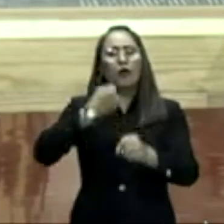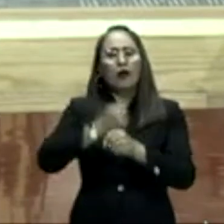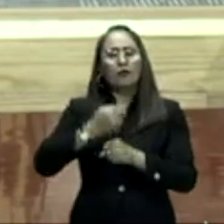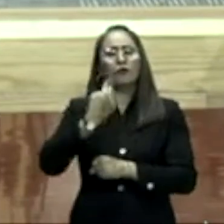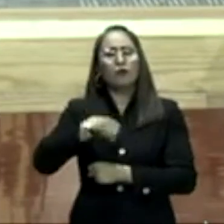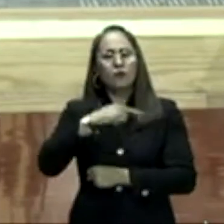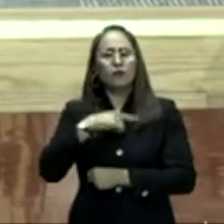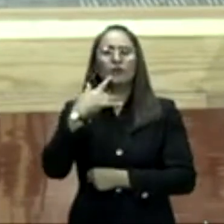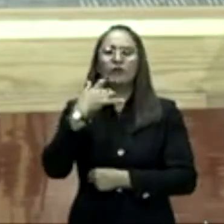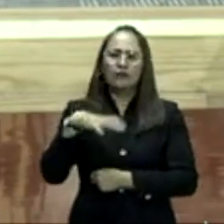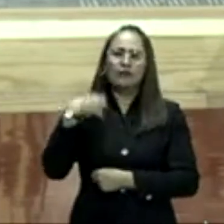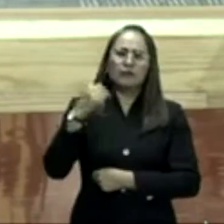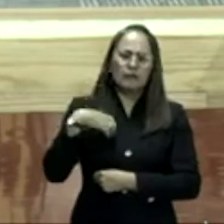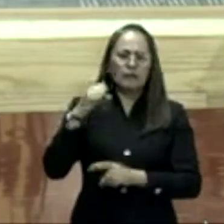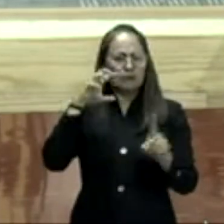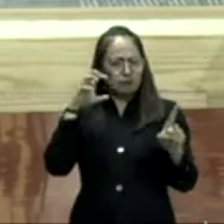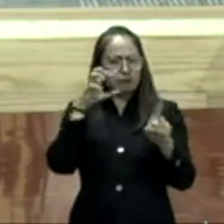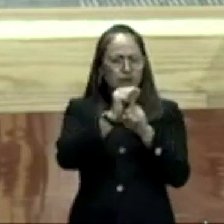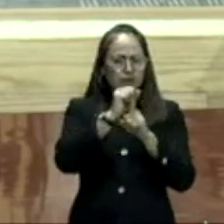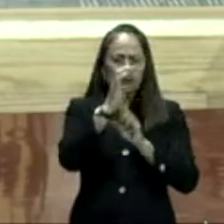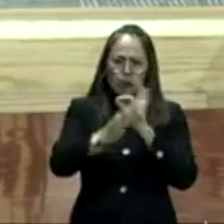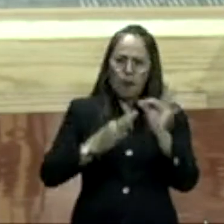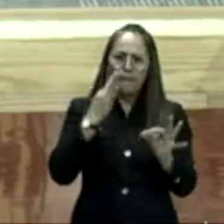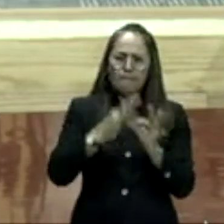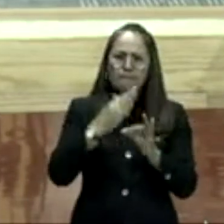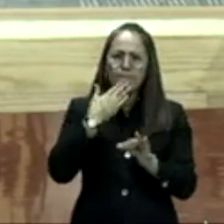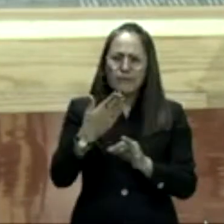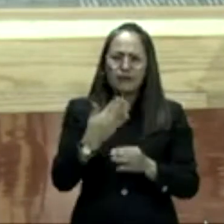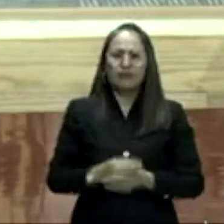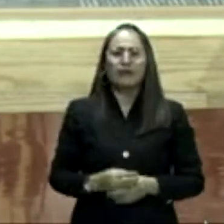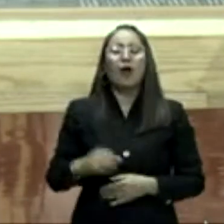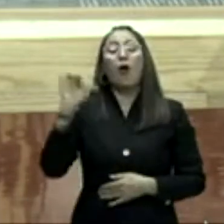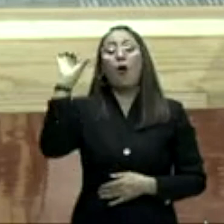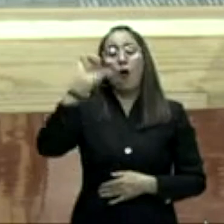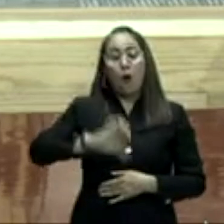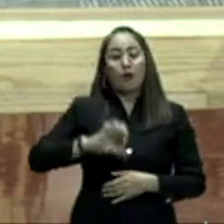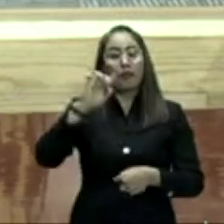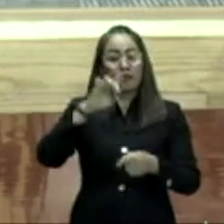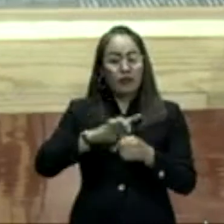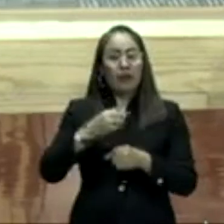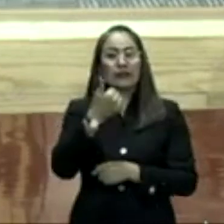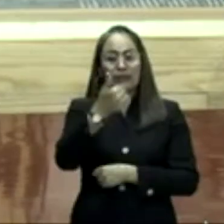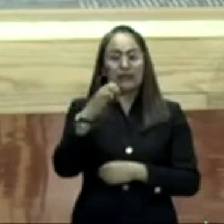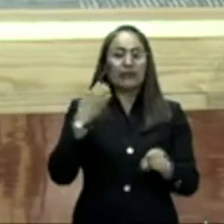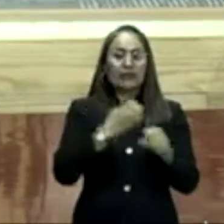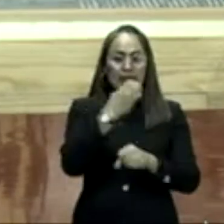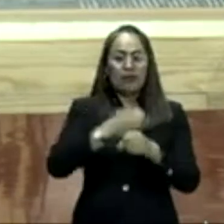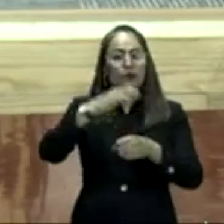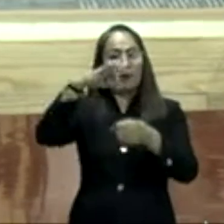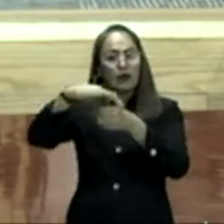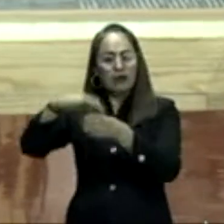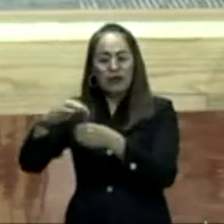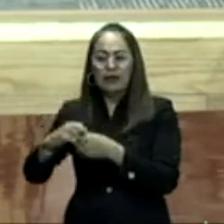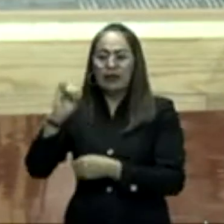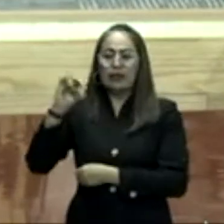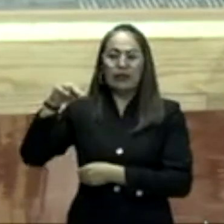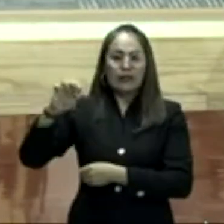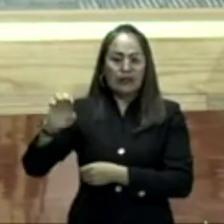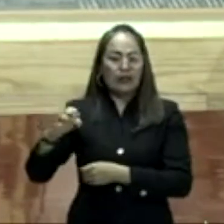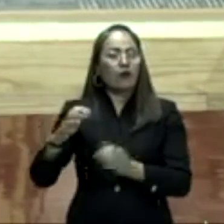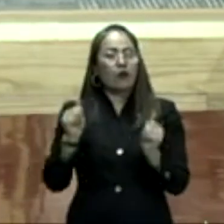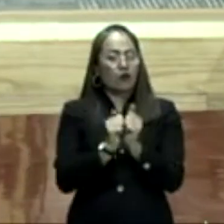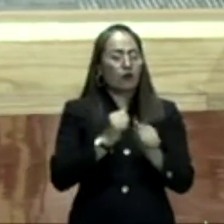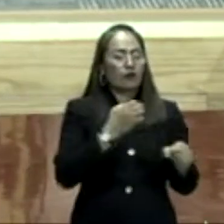conducido nuestros esfuerzos hacia ese fin. Con las elecciones que celebrarán el día de hoy, el INE, junto con los organismos públicos locales